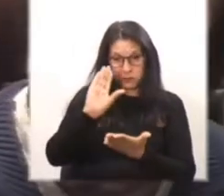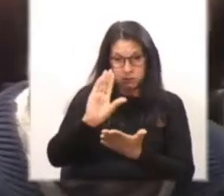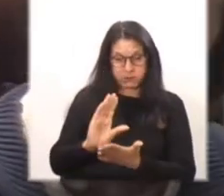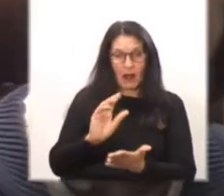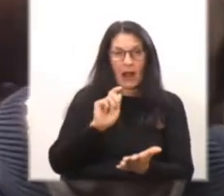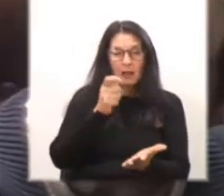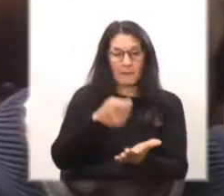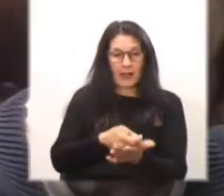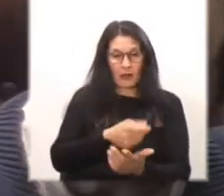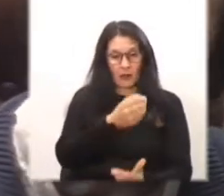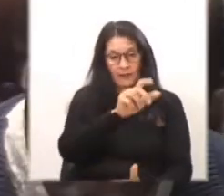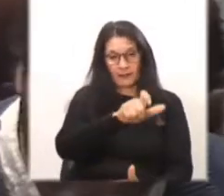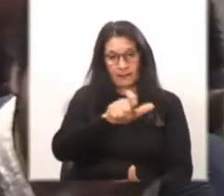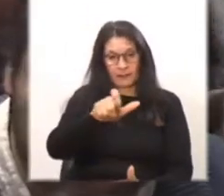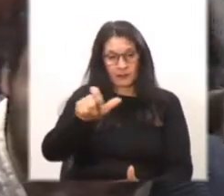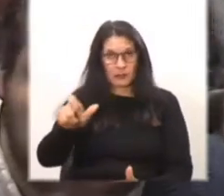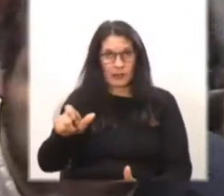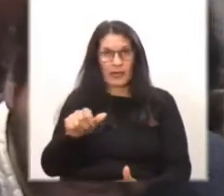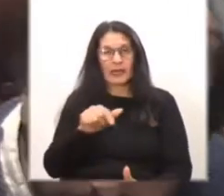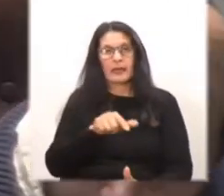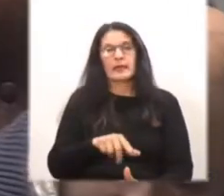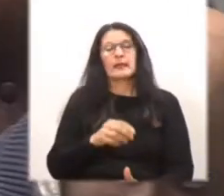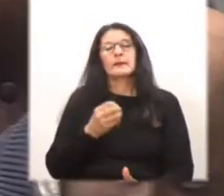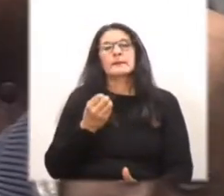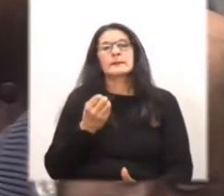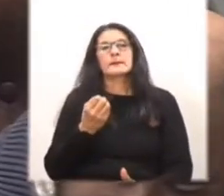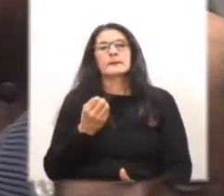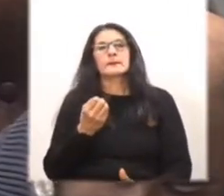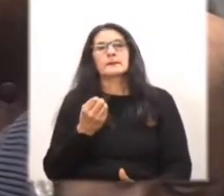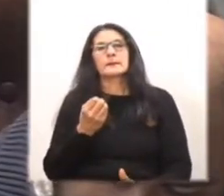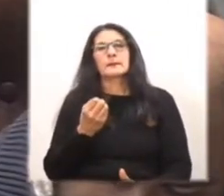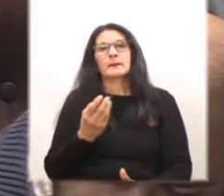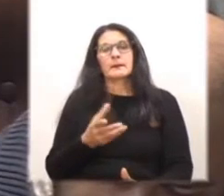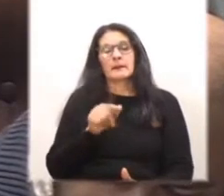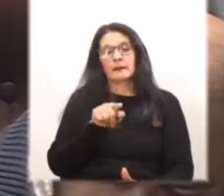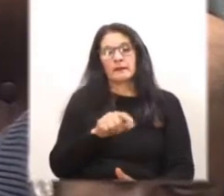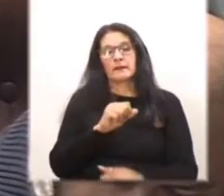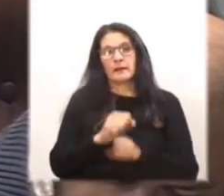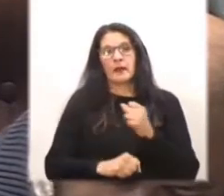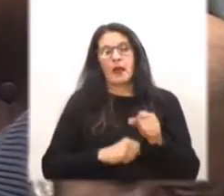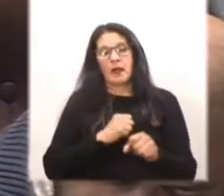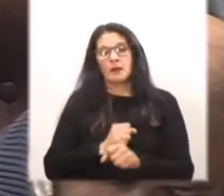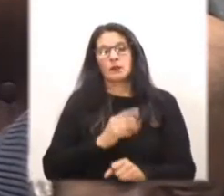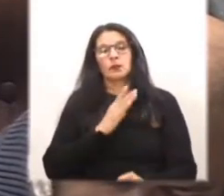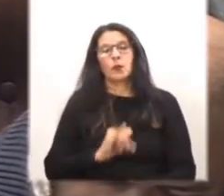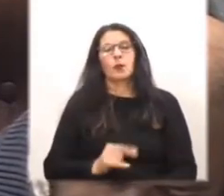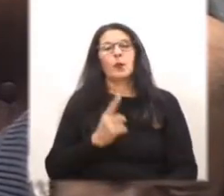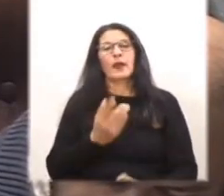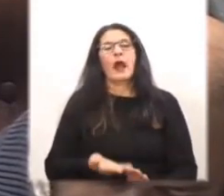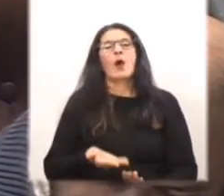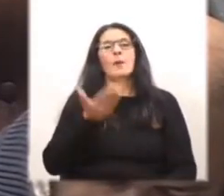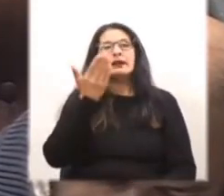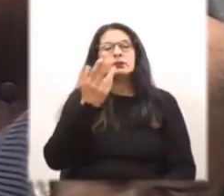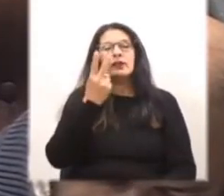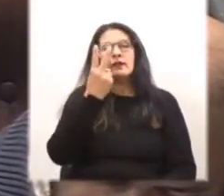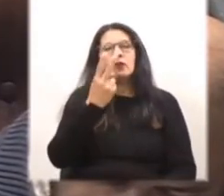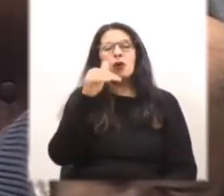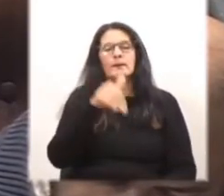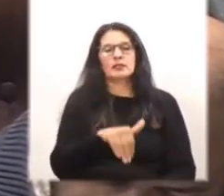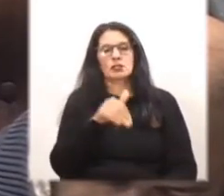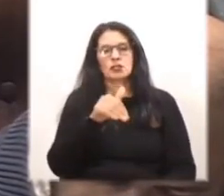de personal experimentó ese año un aumento de